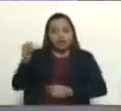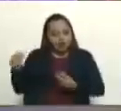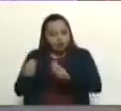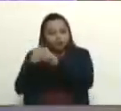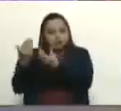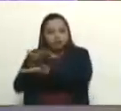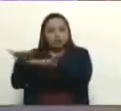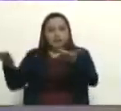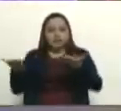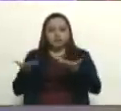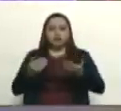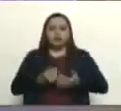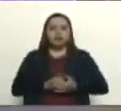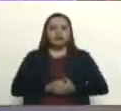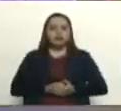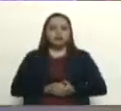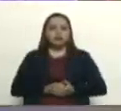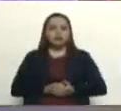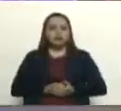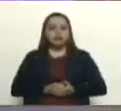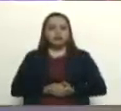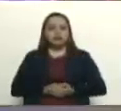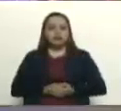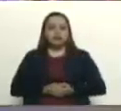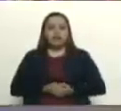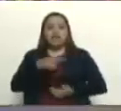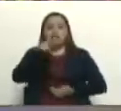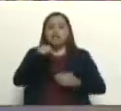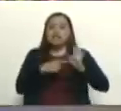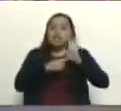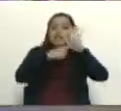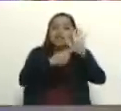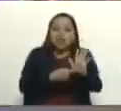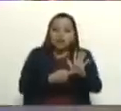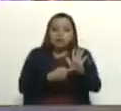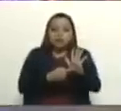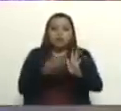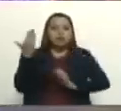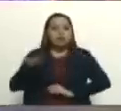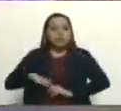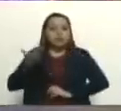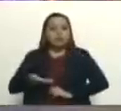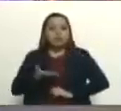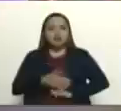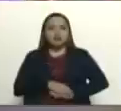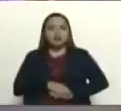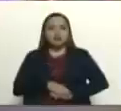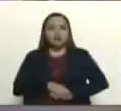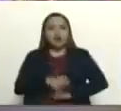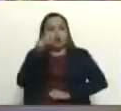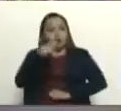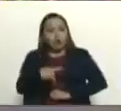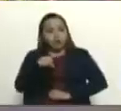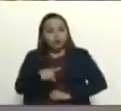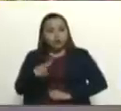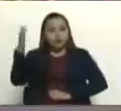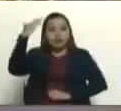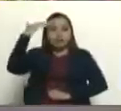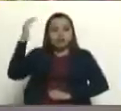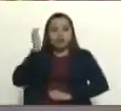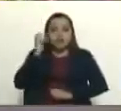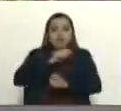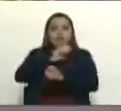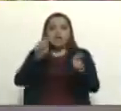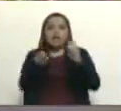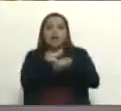ustedes. Y ese es el ejemplo trascendental que hoy, cuando Tibisay cambia